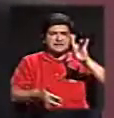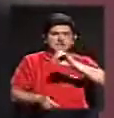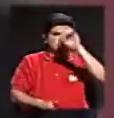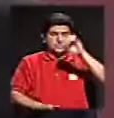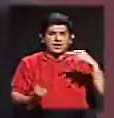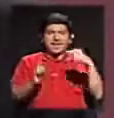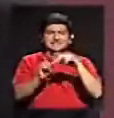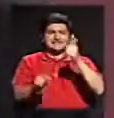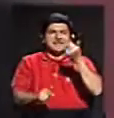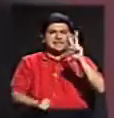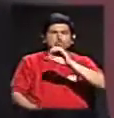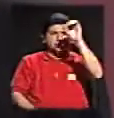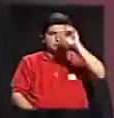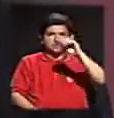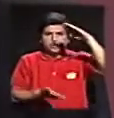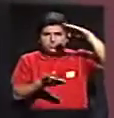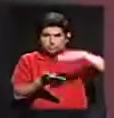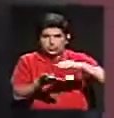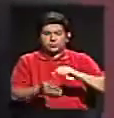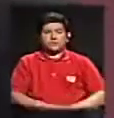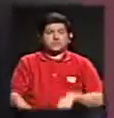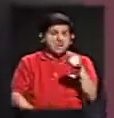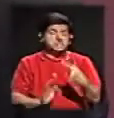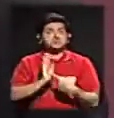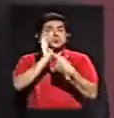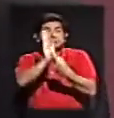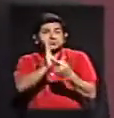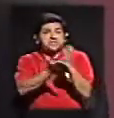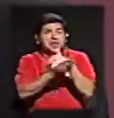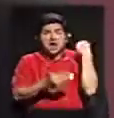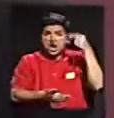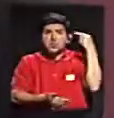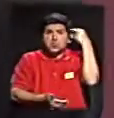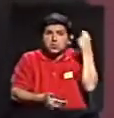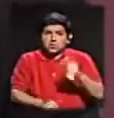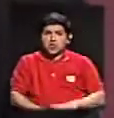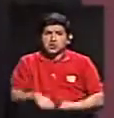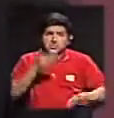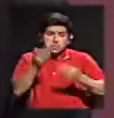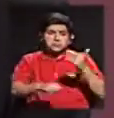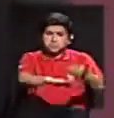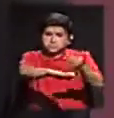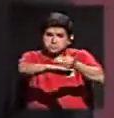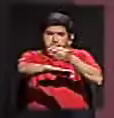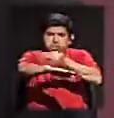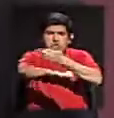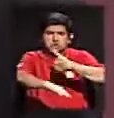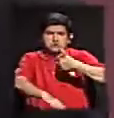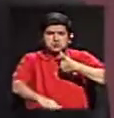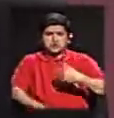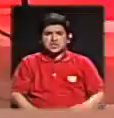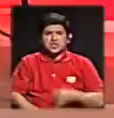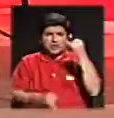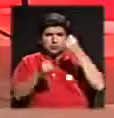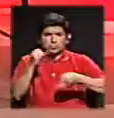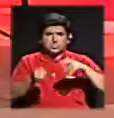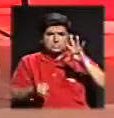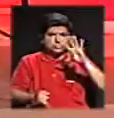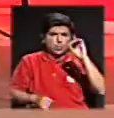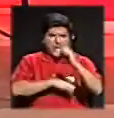a 12%. Esto podría ser mostrado por algunos gobiernos como avances que se han logrado en las últimas 4